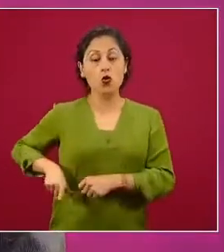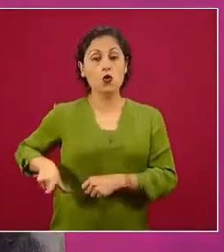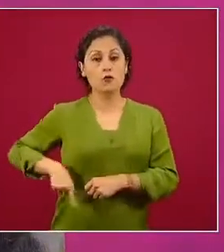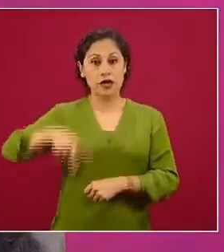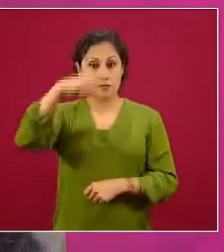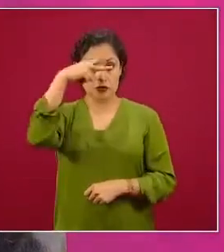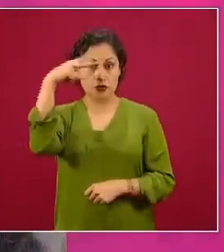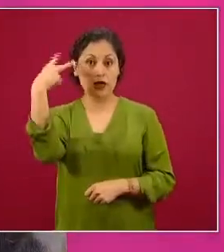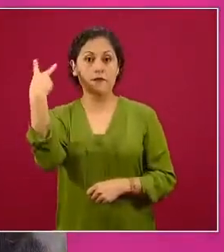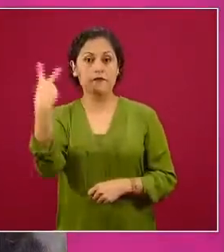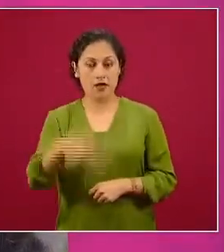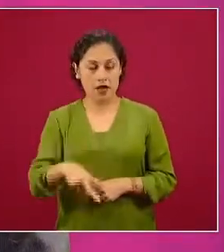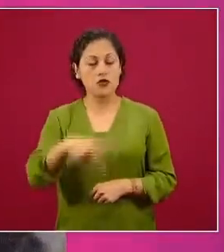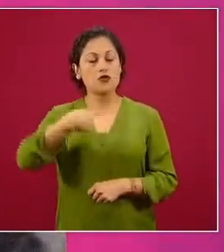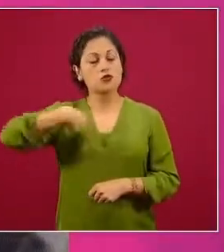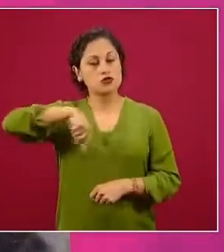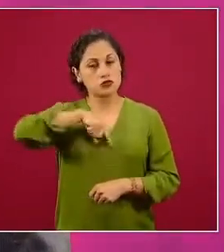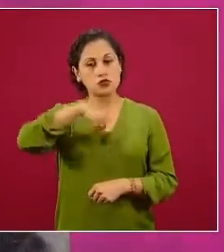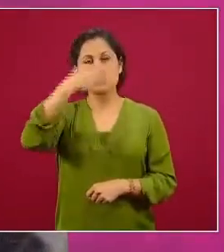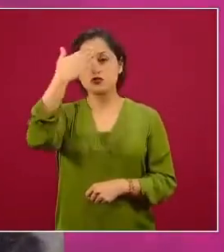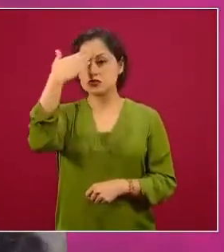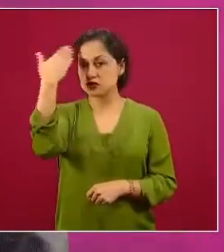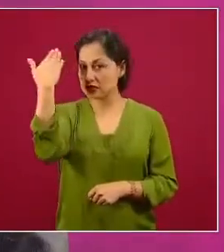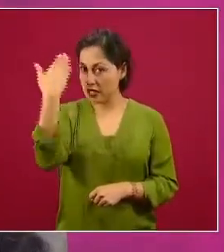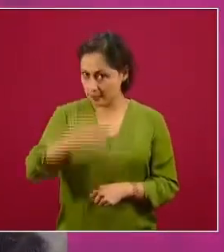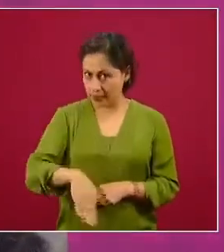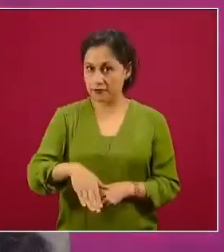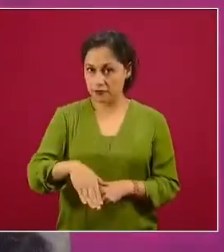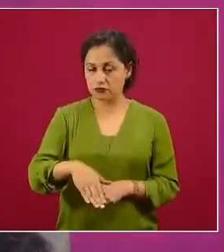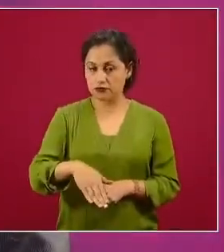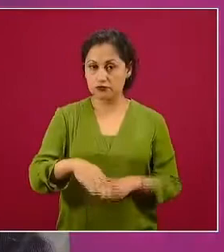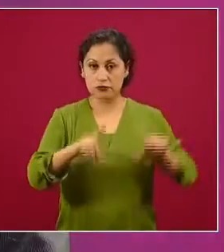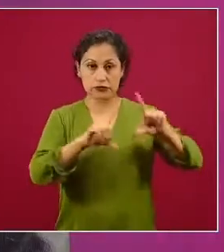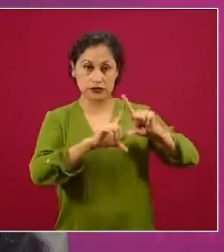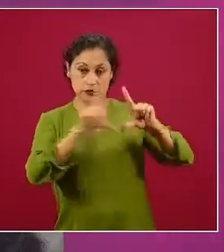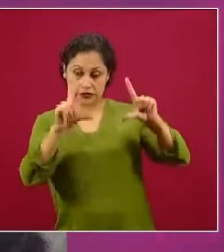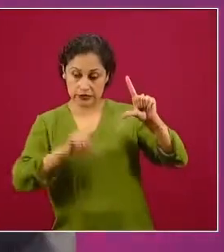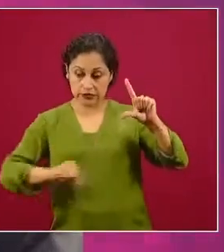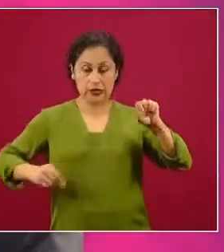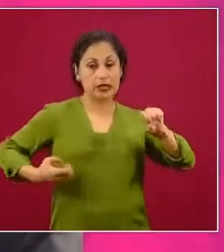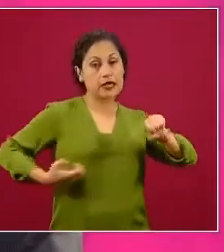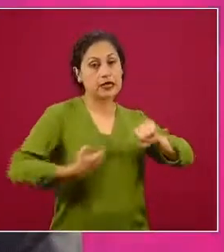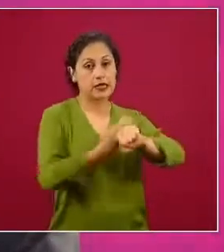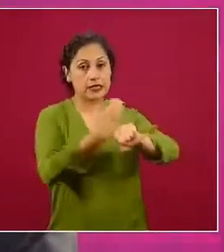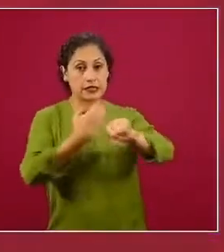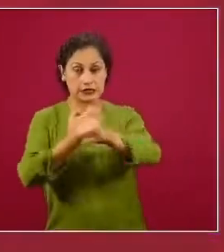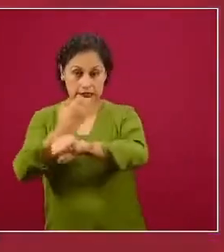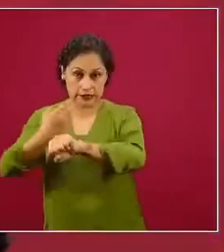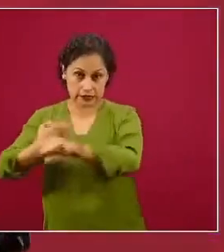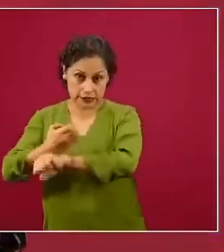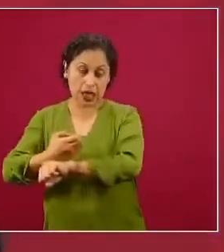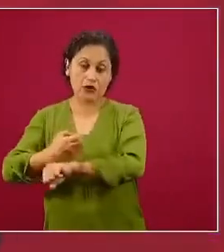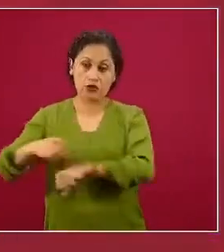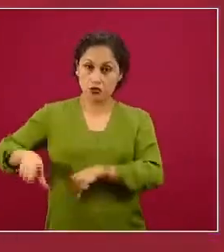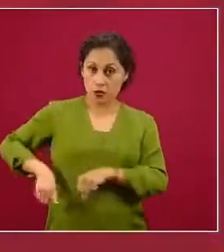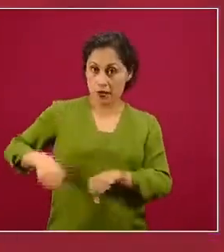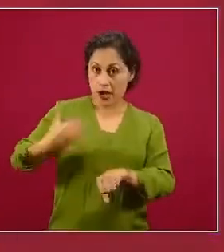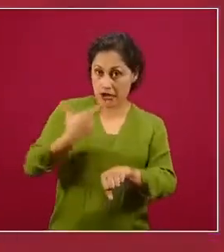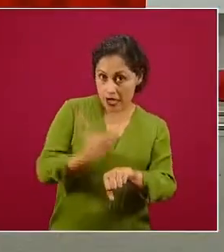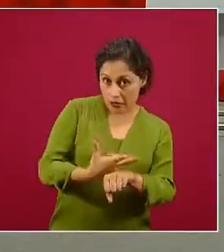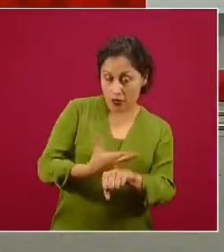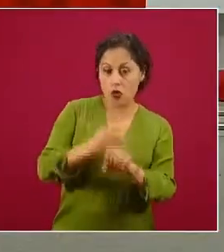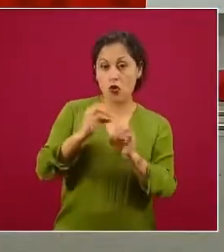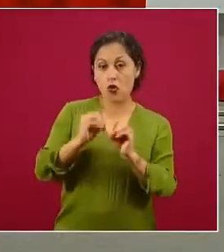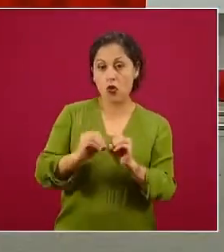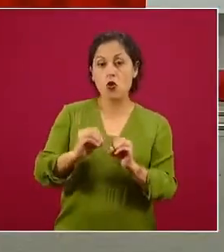las entidades federativas tienen gobernadores, gobernadora en el caso de Sonora, jefa de gobierno